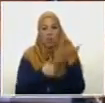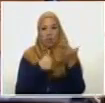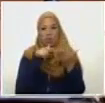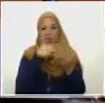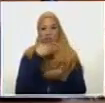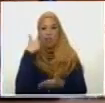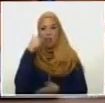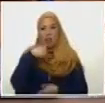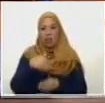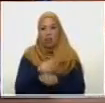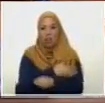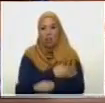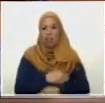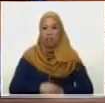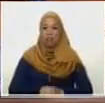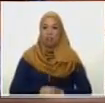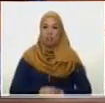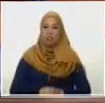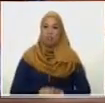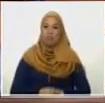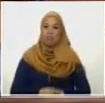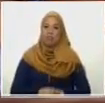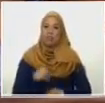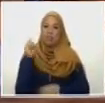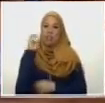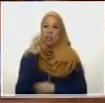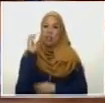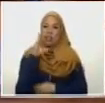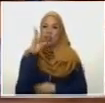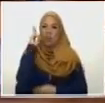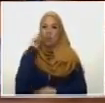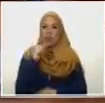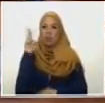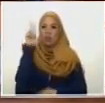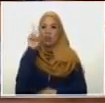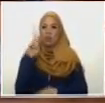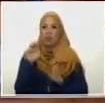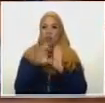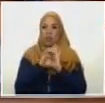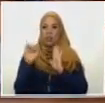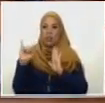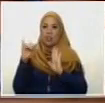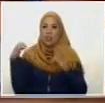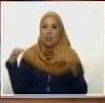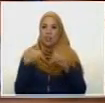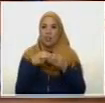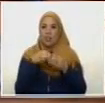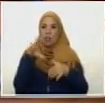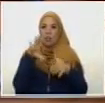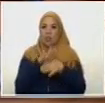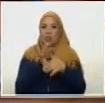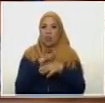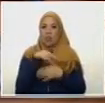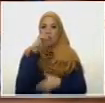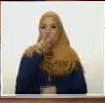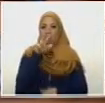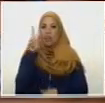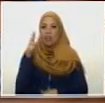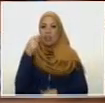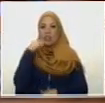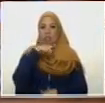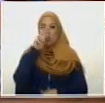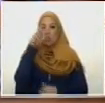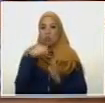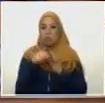anterior. Asamblea Nacional Constituyente de la República Bolivariana de Venezuela, sesión ordinaria del día martes 23 de octubre de